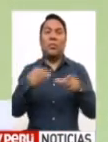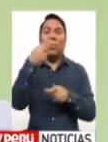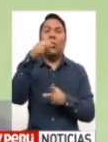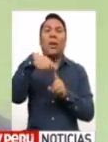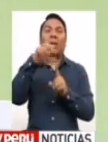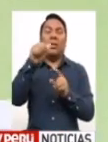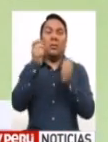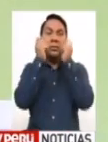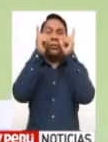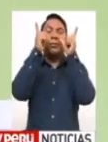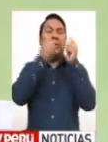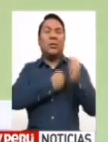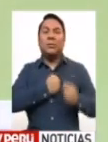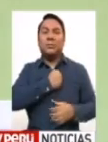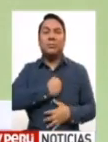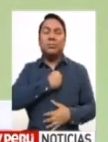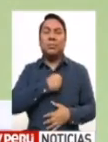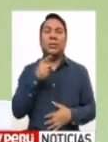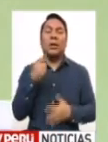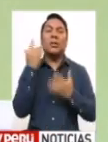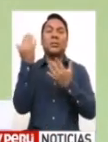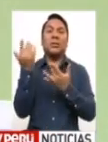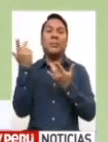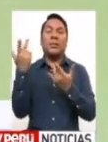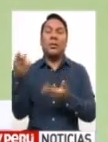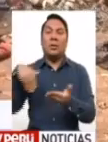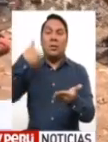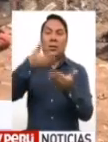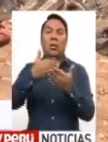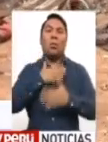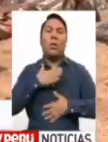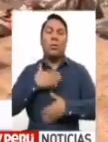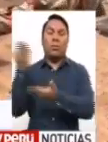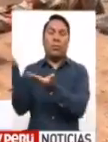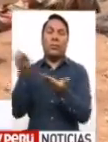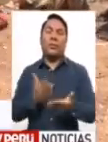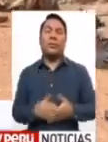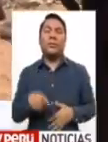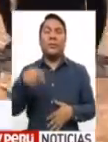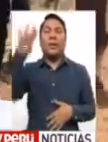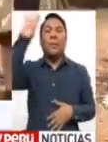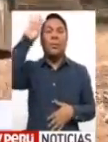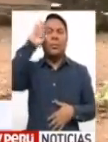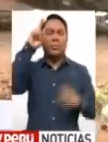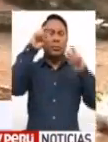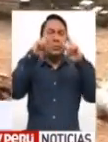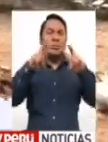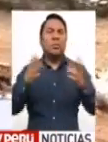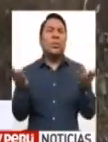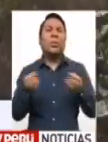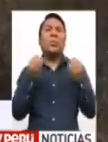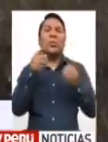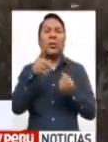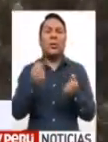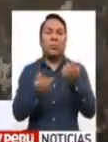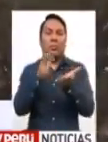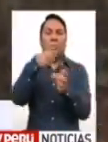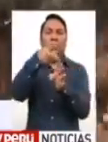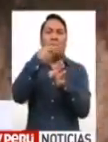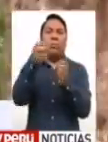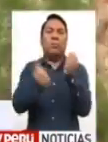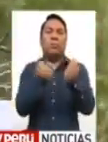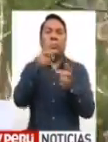muy consternada, muy apenada y están esperando pues la llegada de eso. La policía investiga las causas del accidente. En